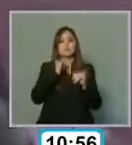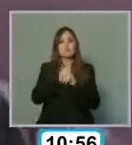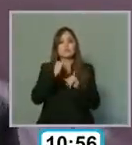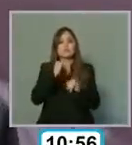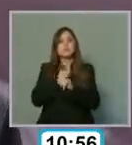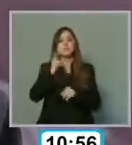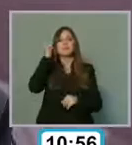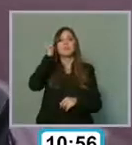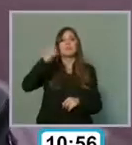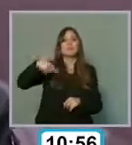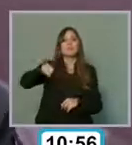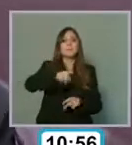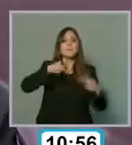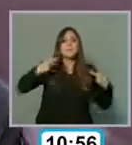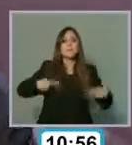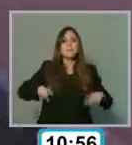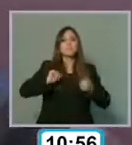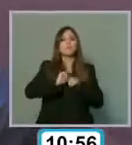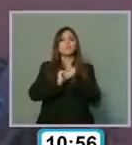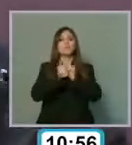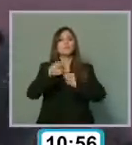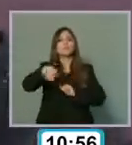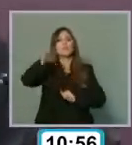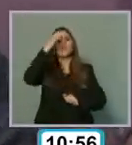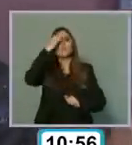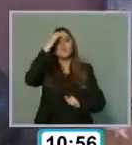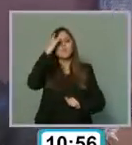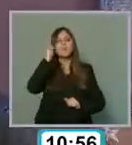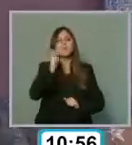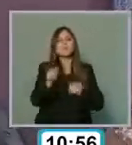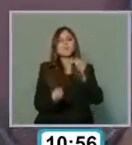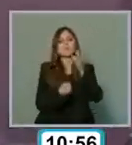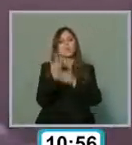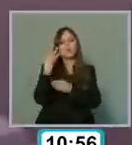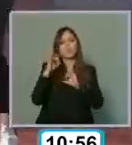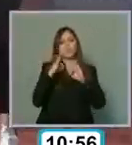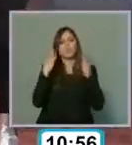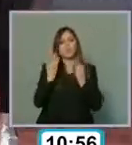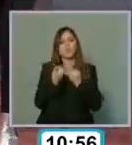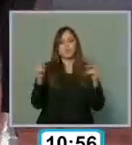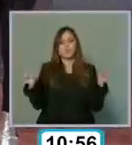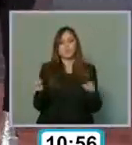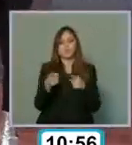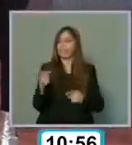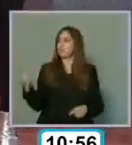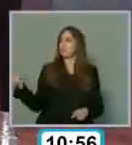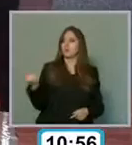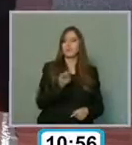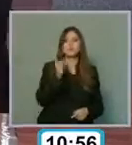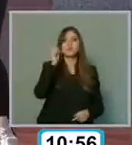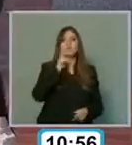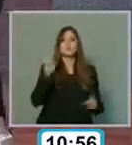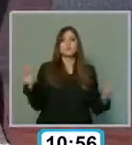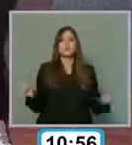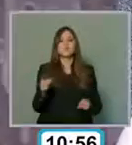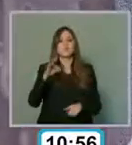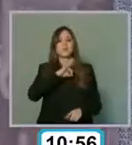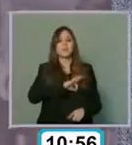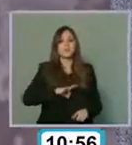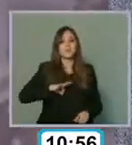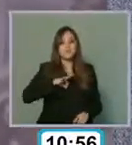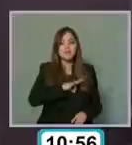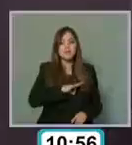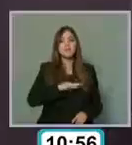invitándolos a todos para que conozcan y sepan más de este nuevo proyecto. Muchas felicidades a las dos. Son excelentes músicos. Y qué